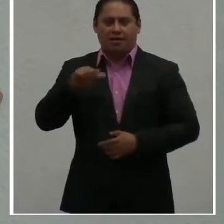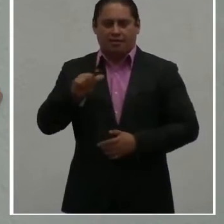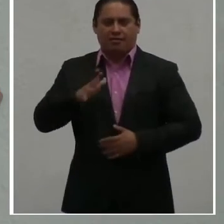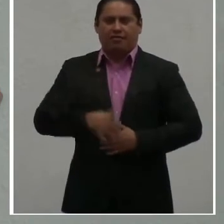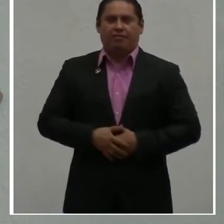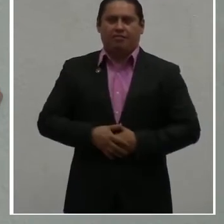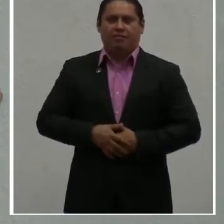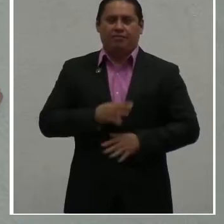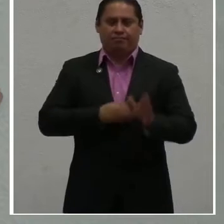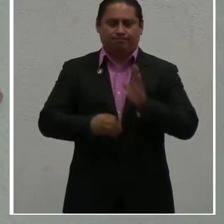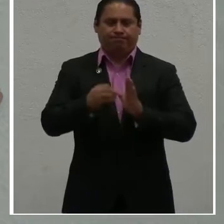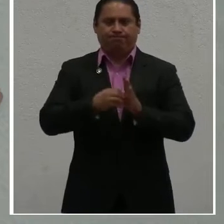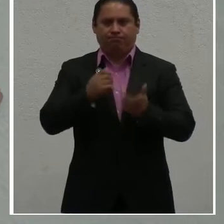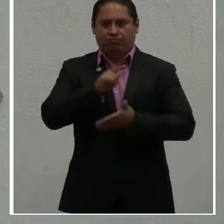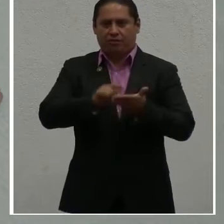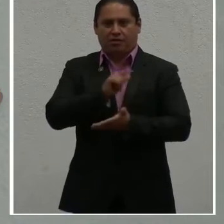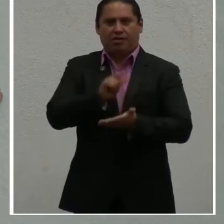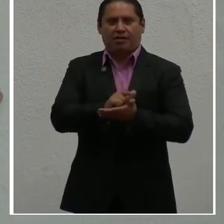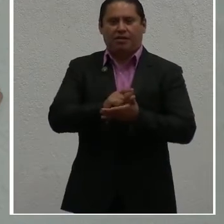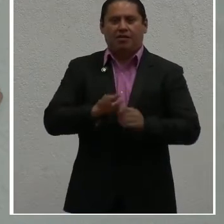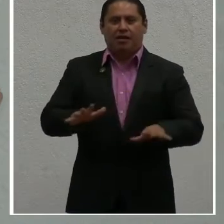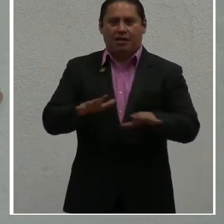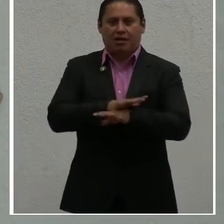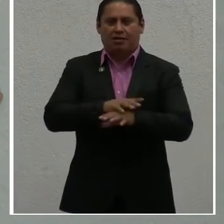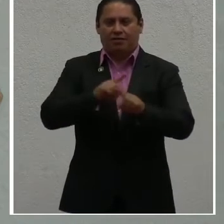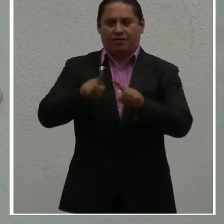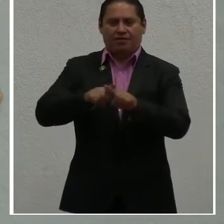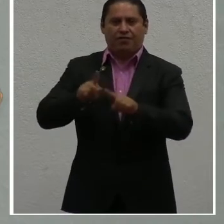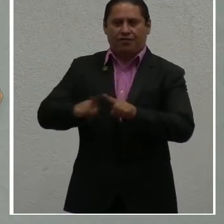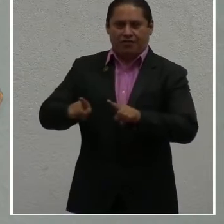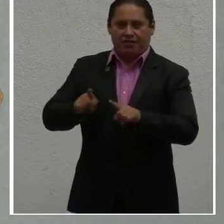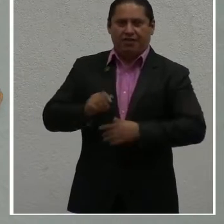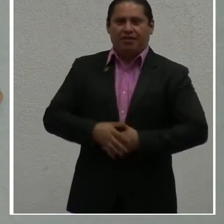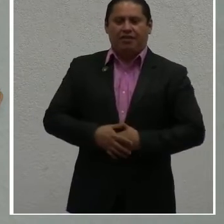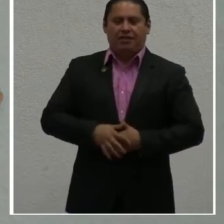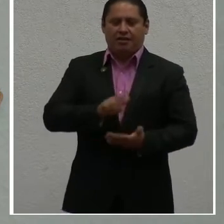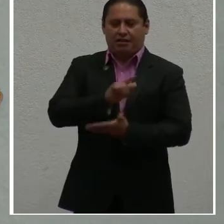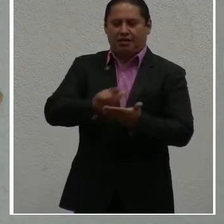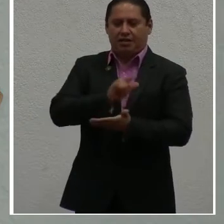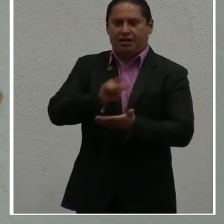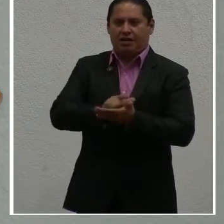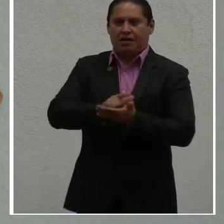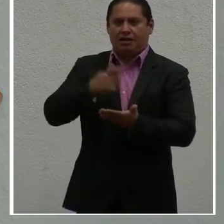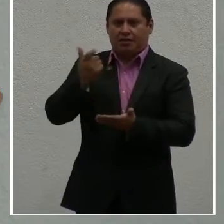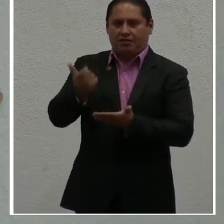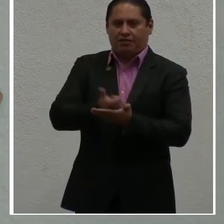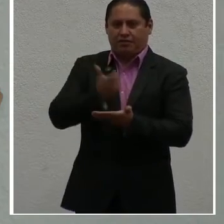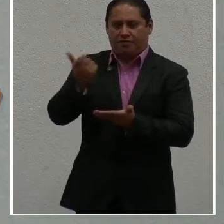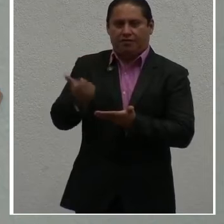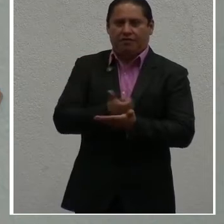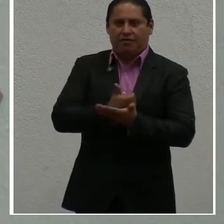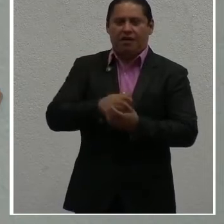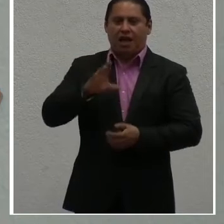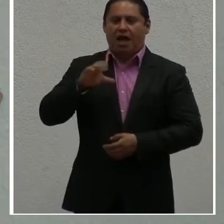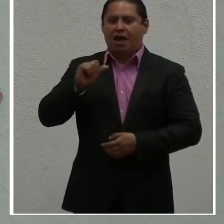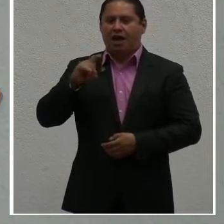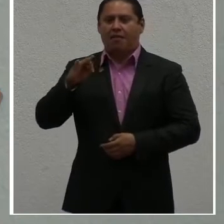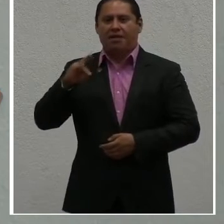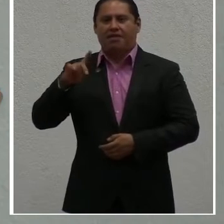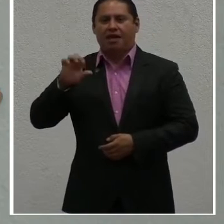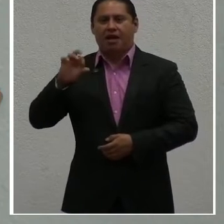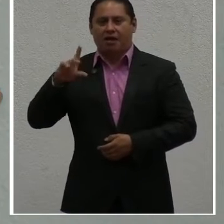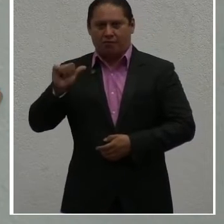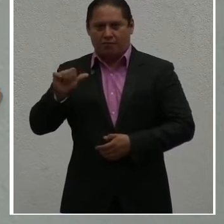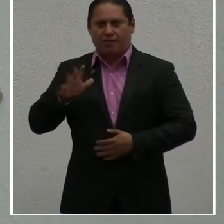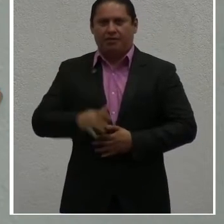que se reforman diversas disposiciones de la Ley de Ingresos para el municipio de Acapetagua, Chiapas, correspondiente